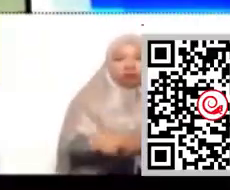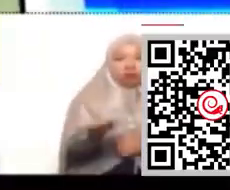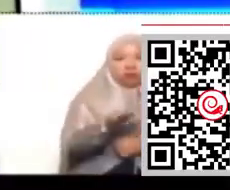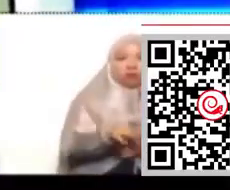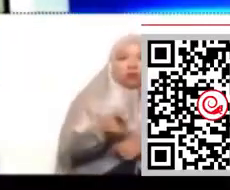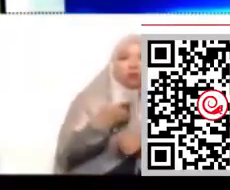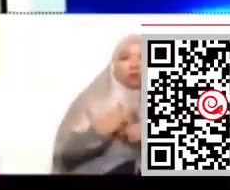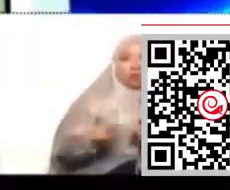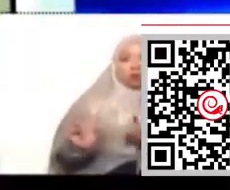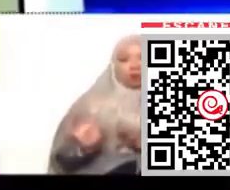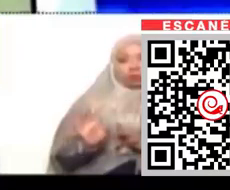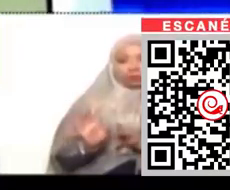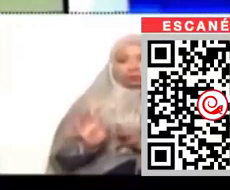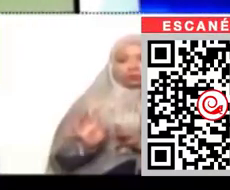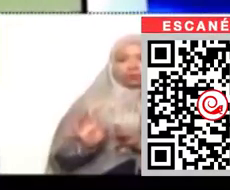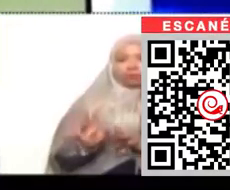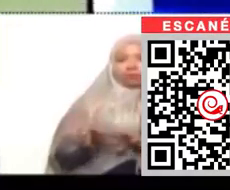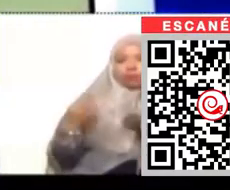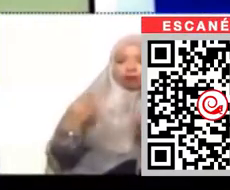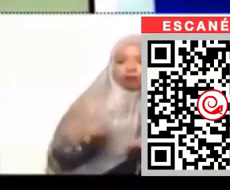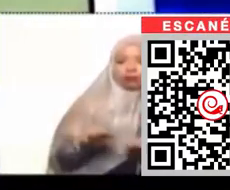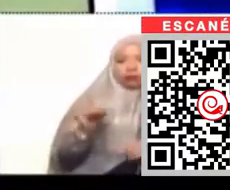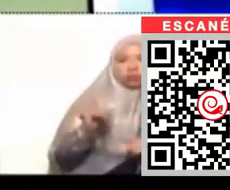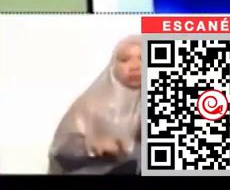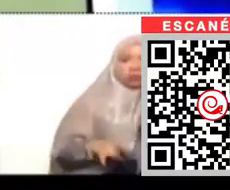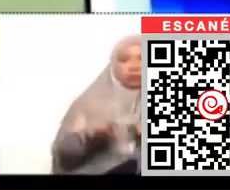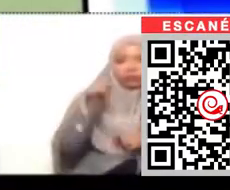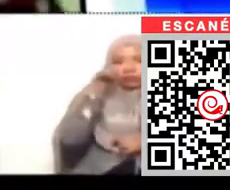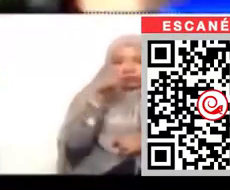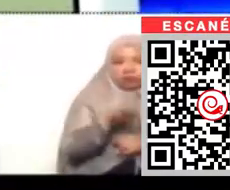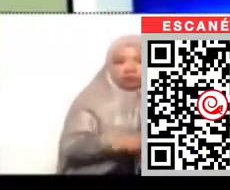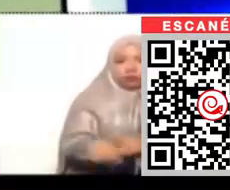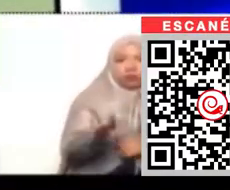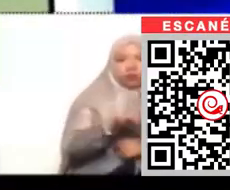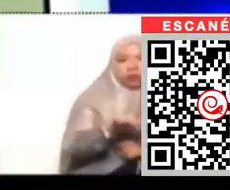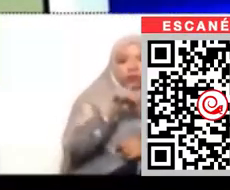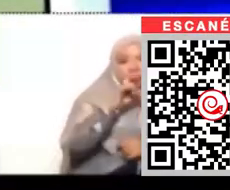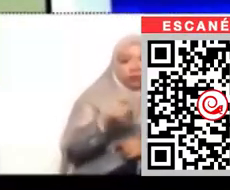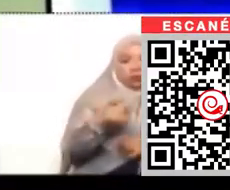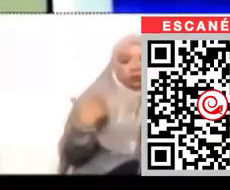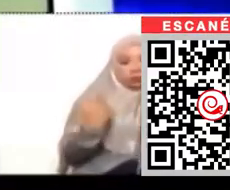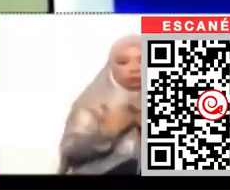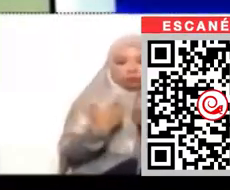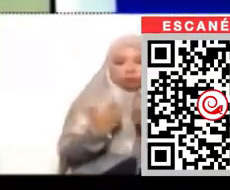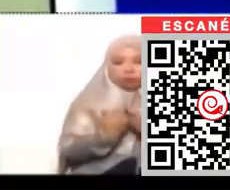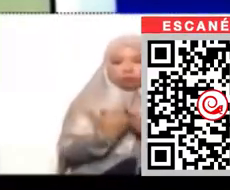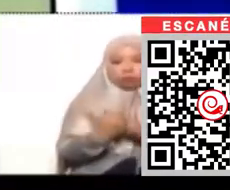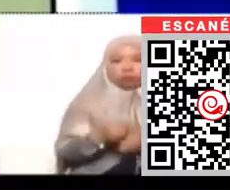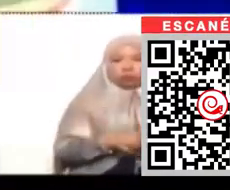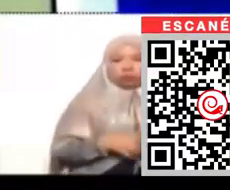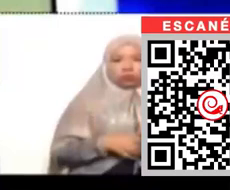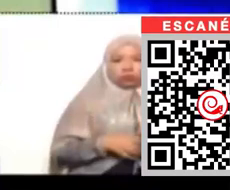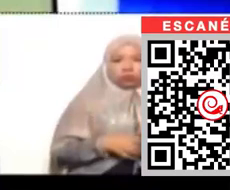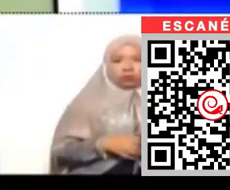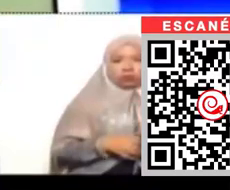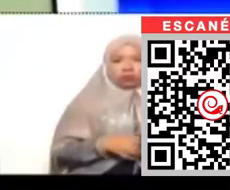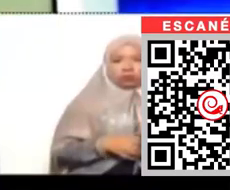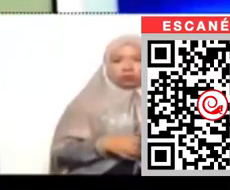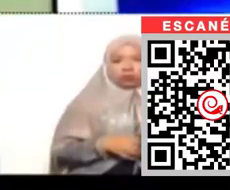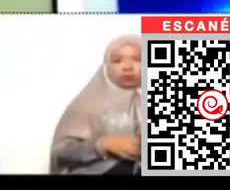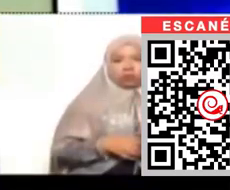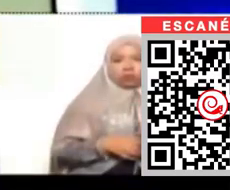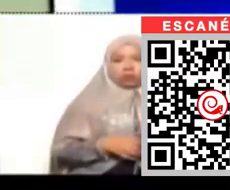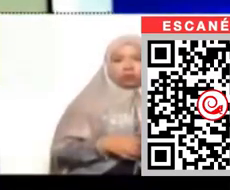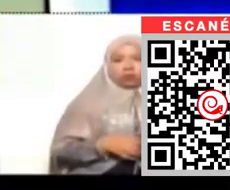pero por otro lado, desgraciadamente, hay conspiraciones, hay intentonas de magnicidio, hay piedras en el camino